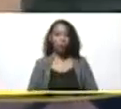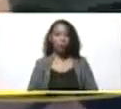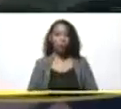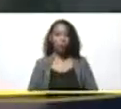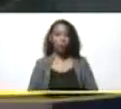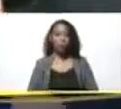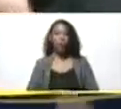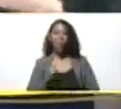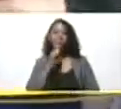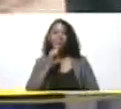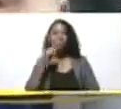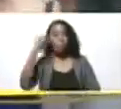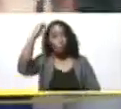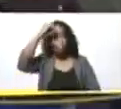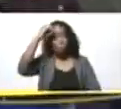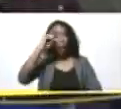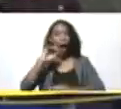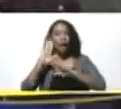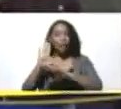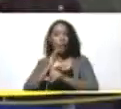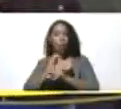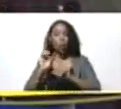Y quienes opinaban así